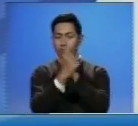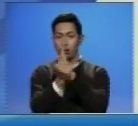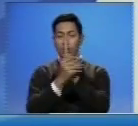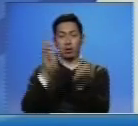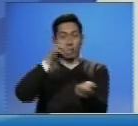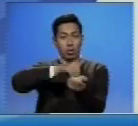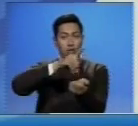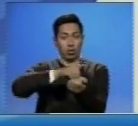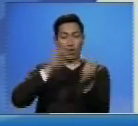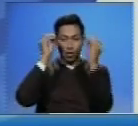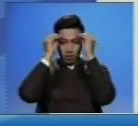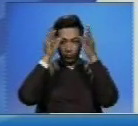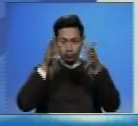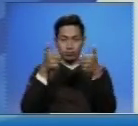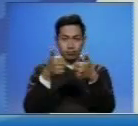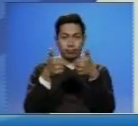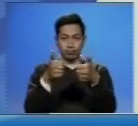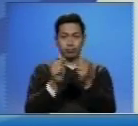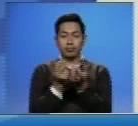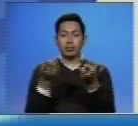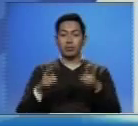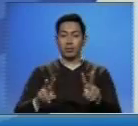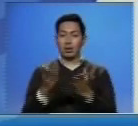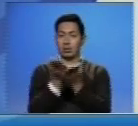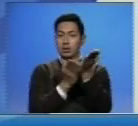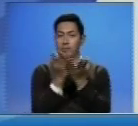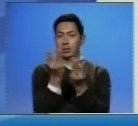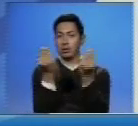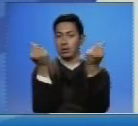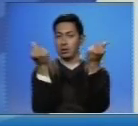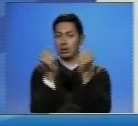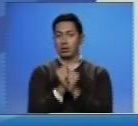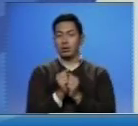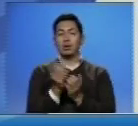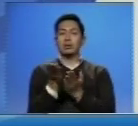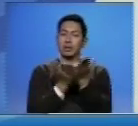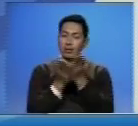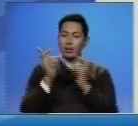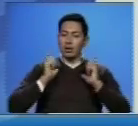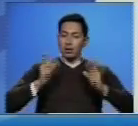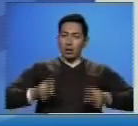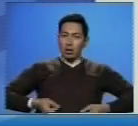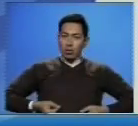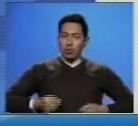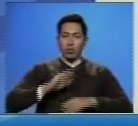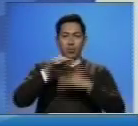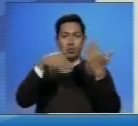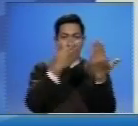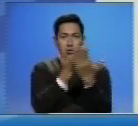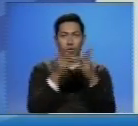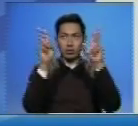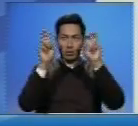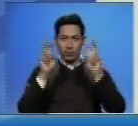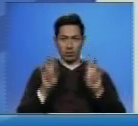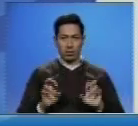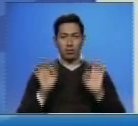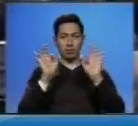de la Agencia de Aseguramiento de la Calidad y los servicios de salud y medicina prepagada fueron algunos de los temas